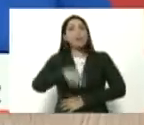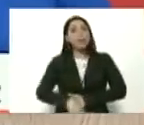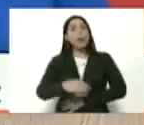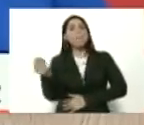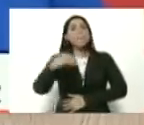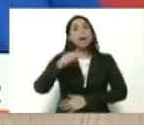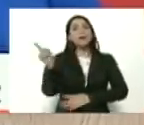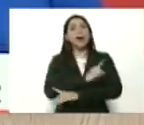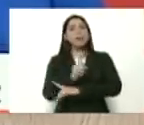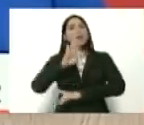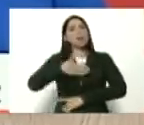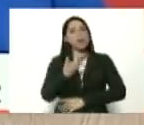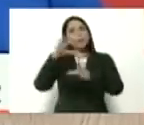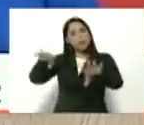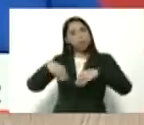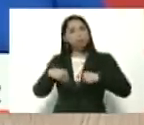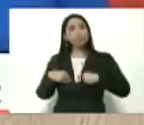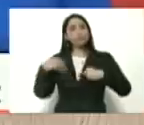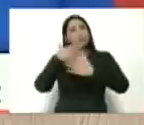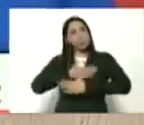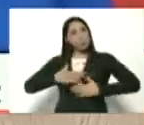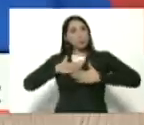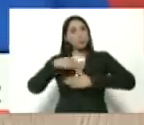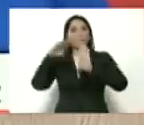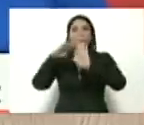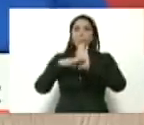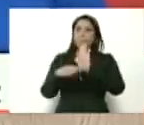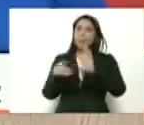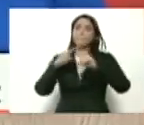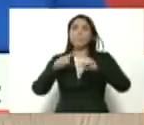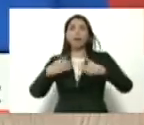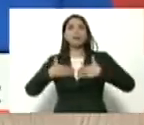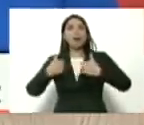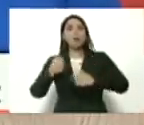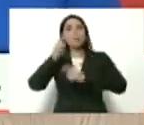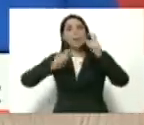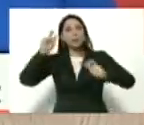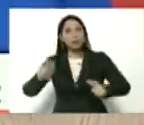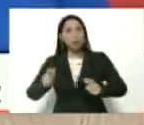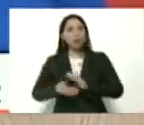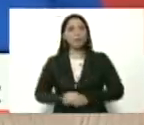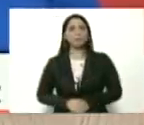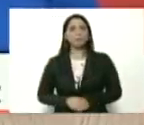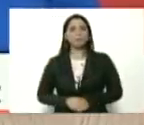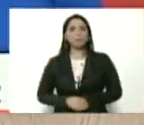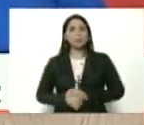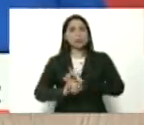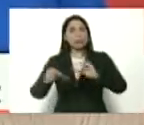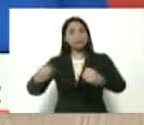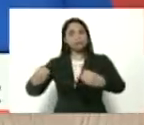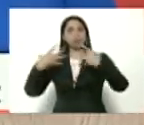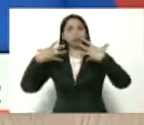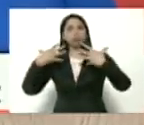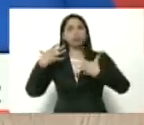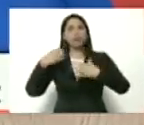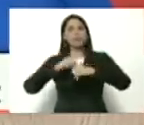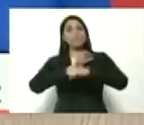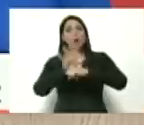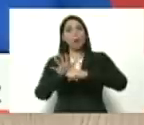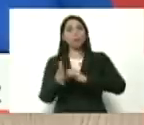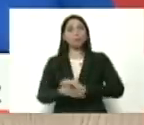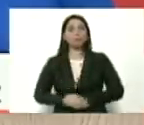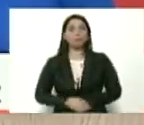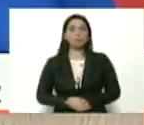rápido podremos tomar medidas satisfactorias para la salud de las personas que han sido contagiadas por el